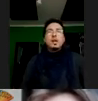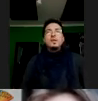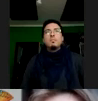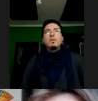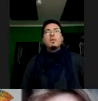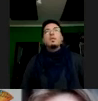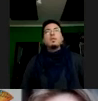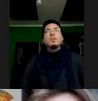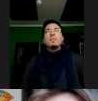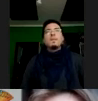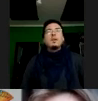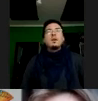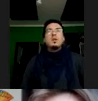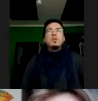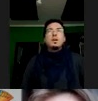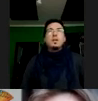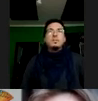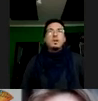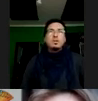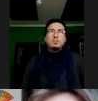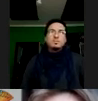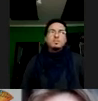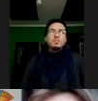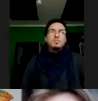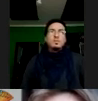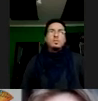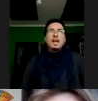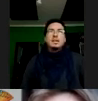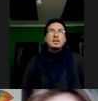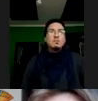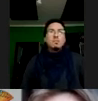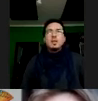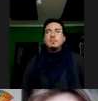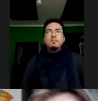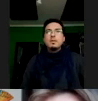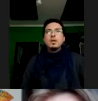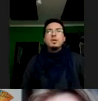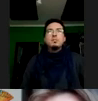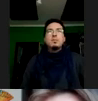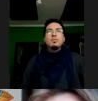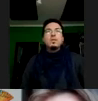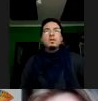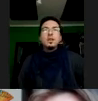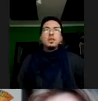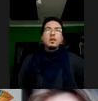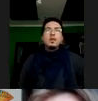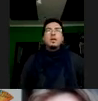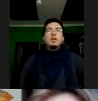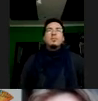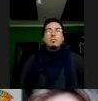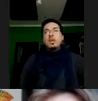se realiza un plano de corte. Aquí ustedes están viendo una casa completa, en una vista un poco en